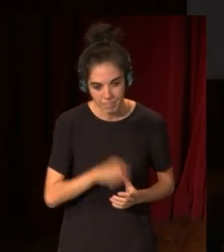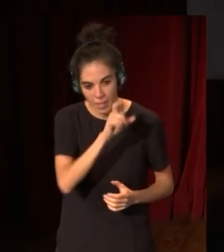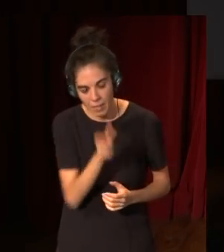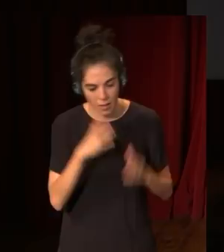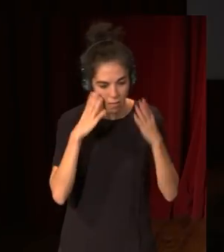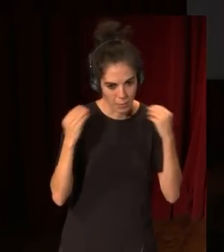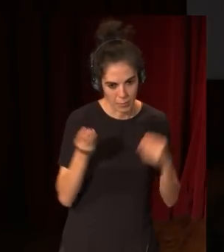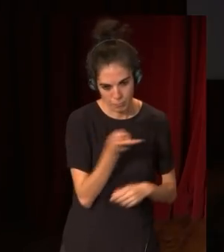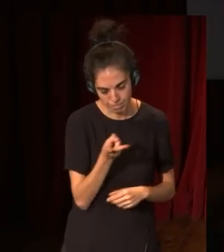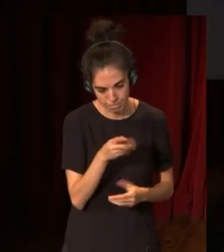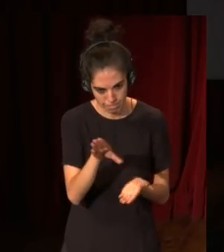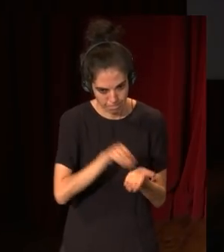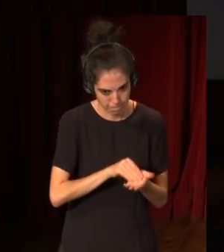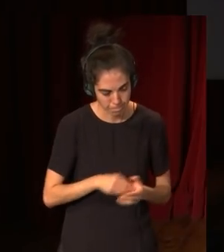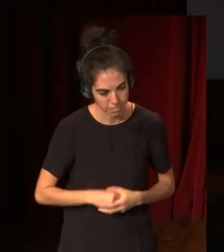artísticas